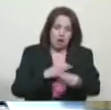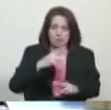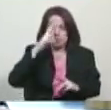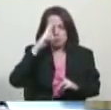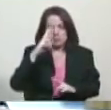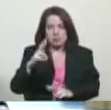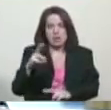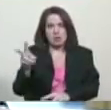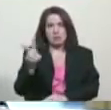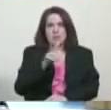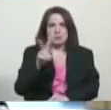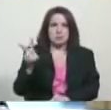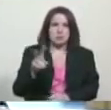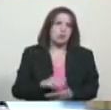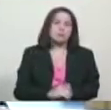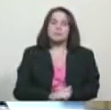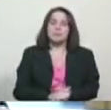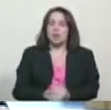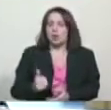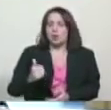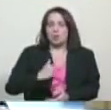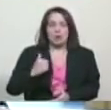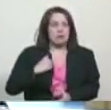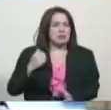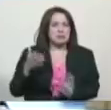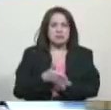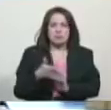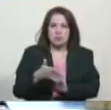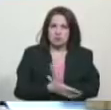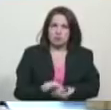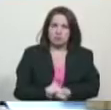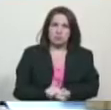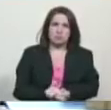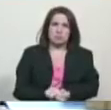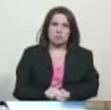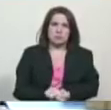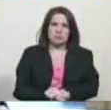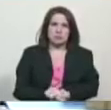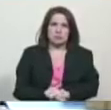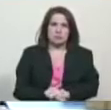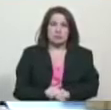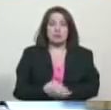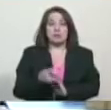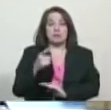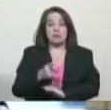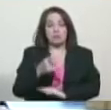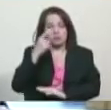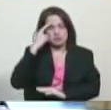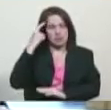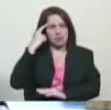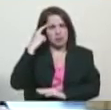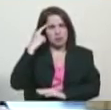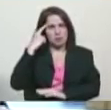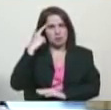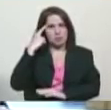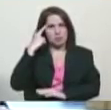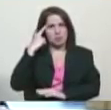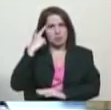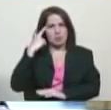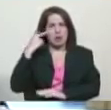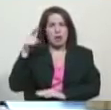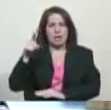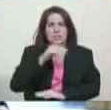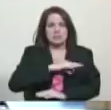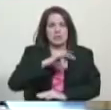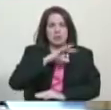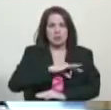a Venezuela en cualquier circunstancia. Debe saberlo el señor emperador